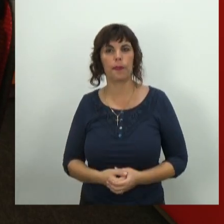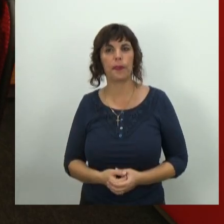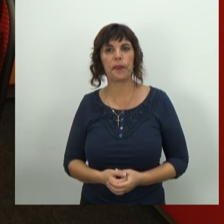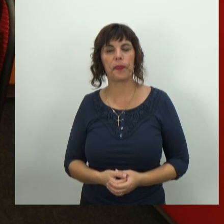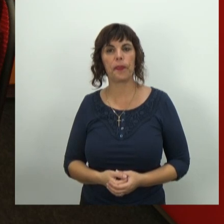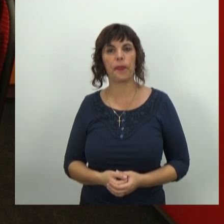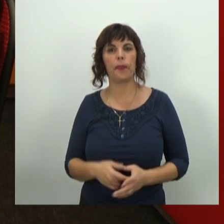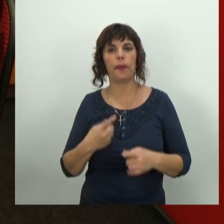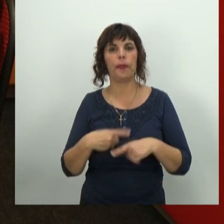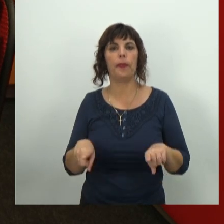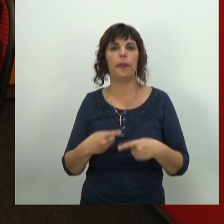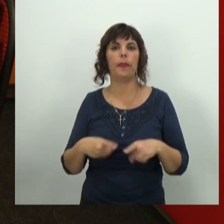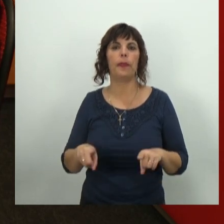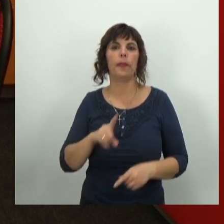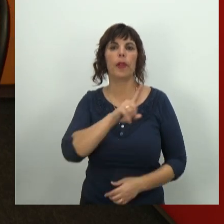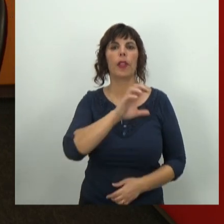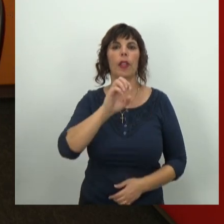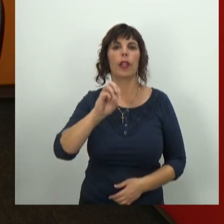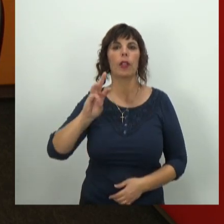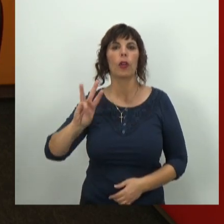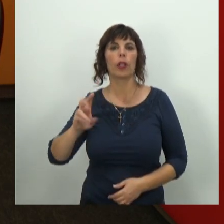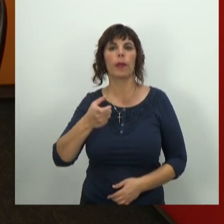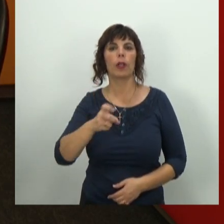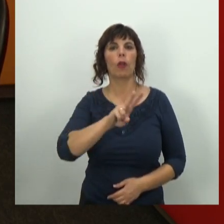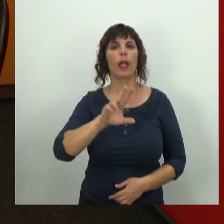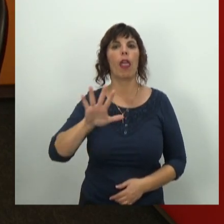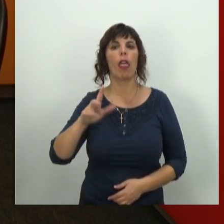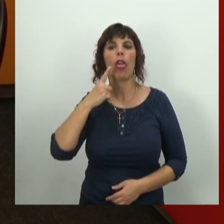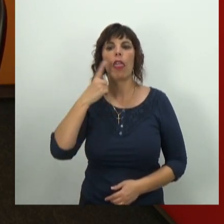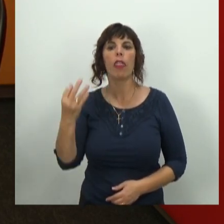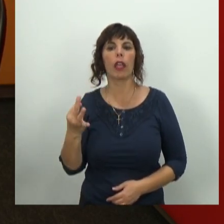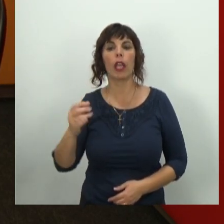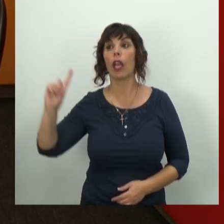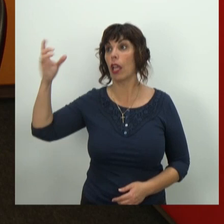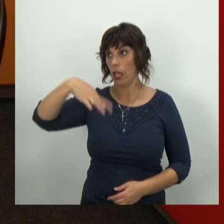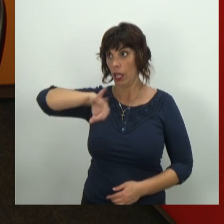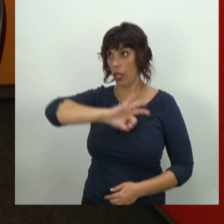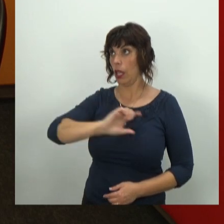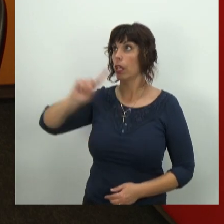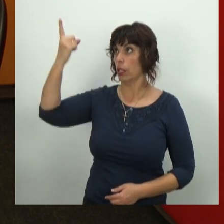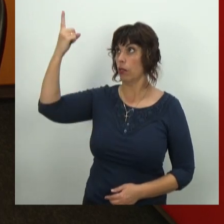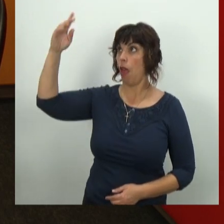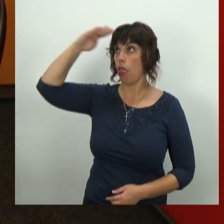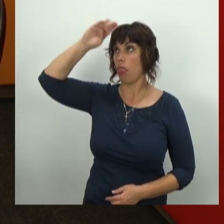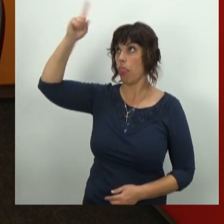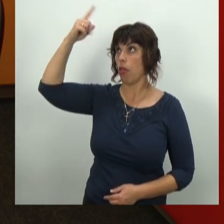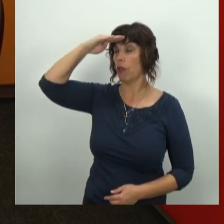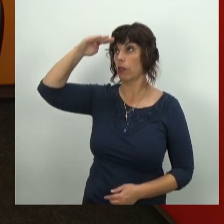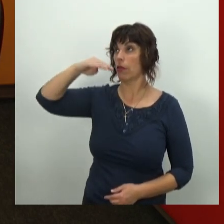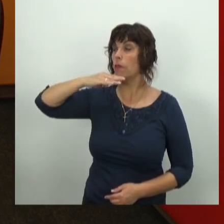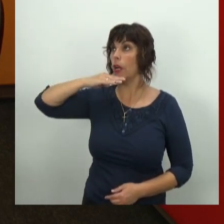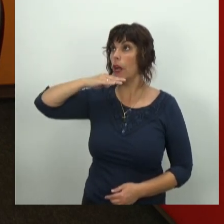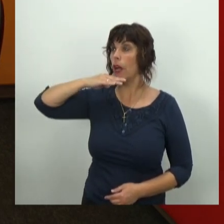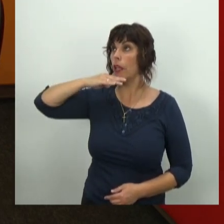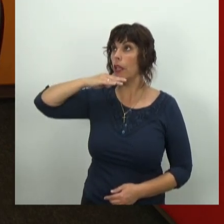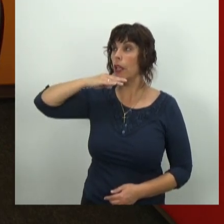Y Salmo 103, versículo 19 dice que Adonai, el Señor, Dios, el Padre,